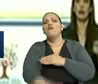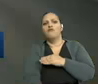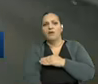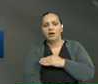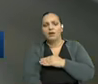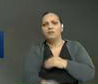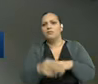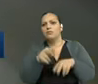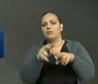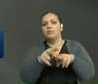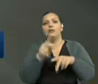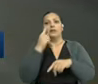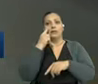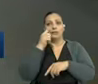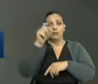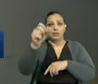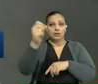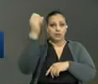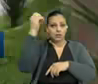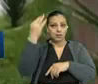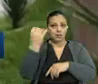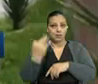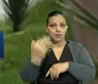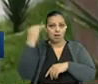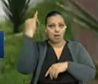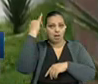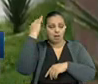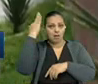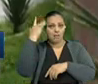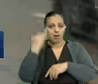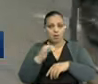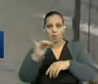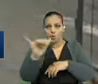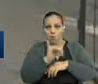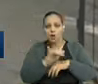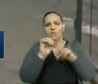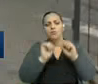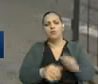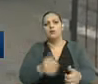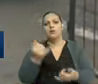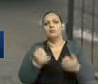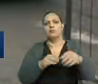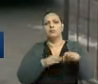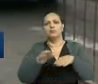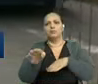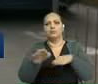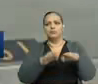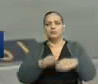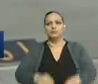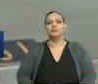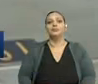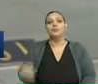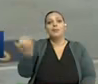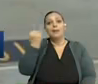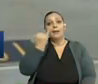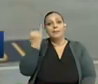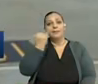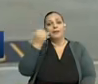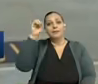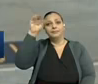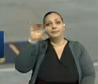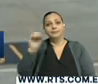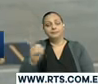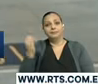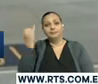color. Finalmente, en el color verde, el toque de queda será desde las 24 horas hasta las 5 de la mañana. Romo también indicó que los